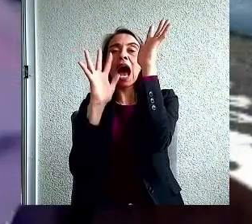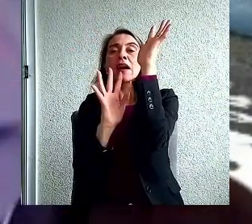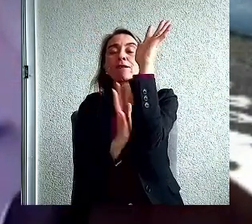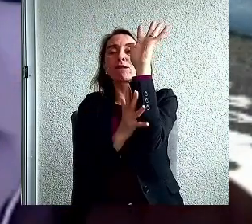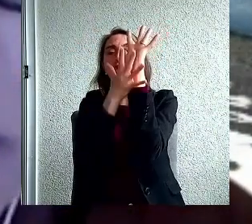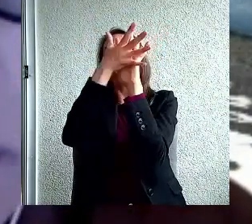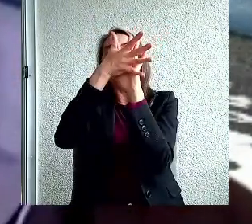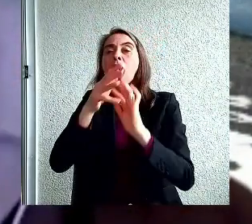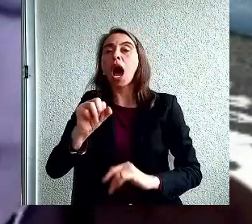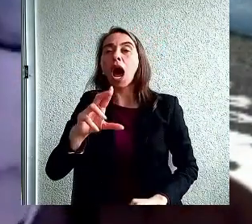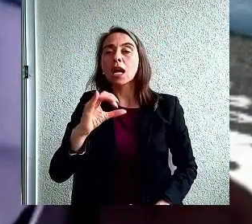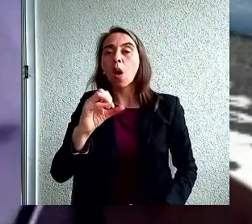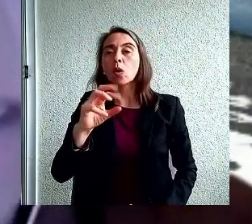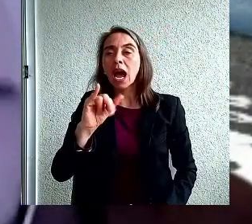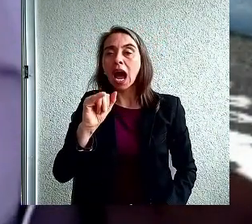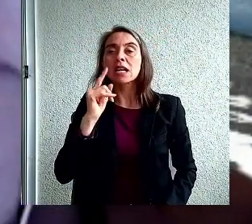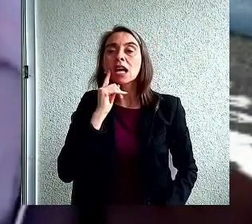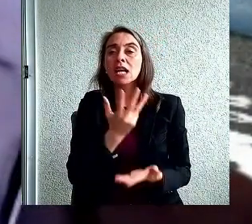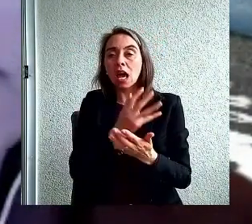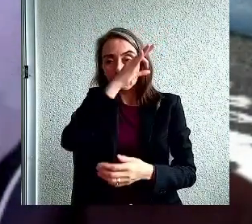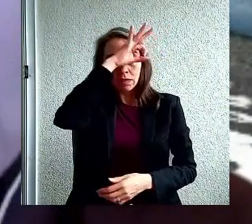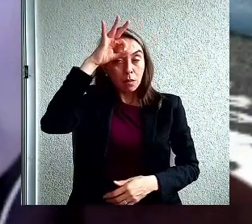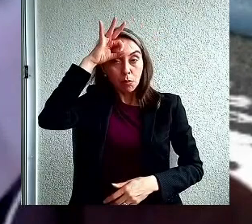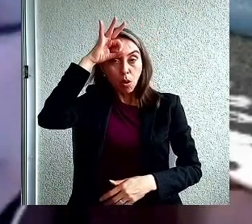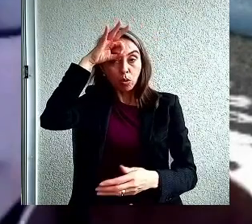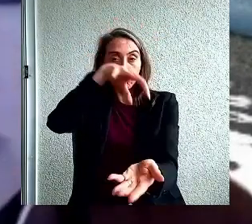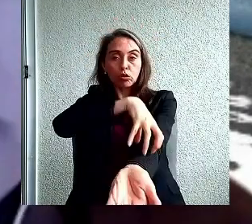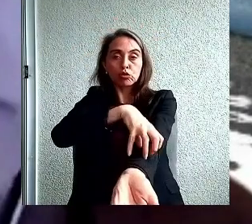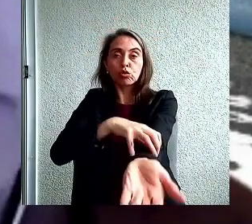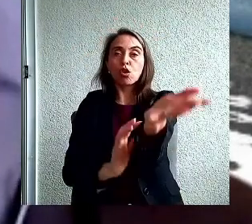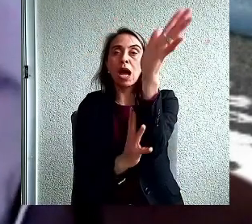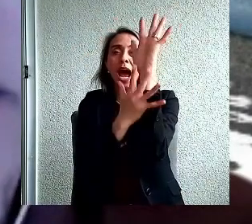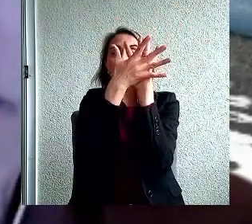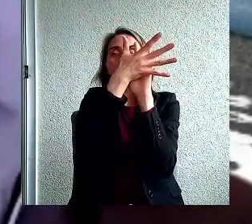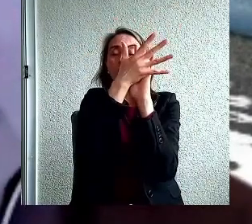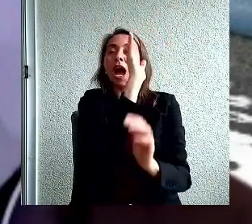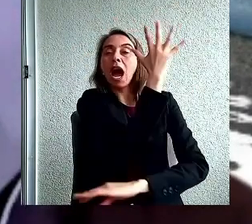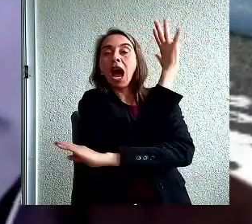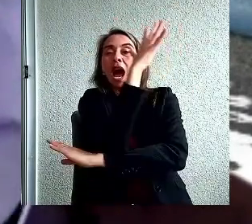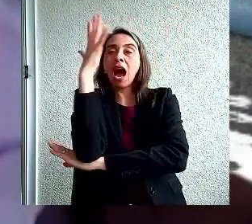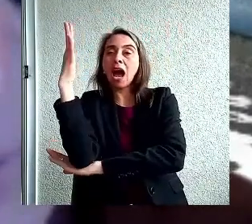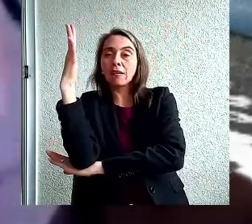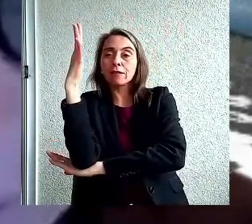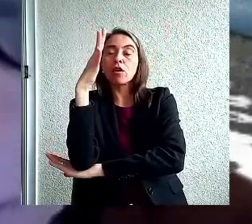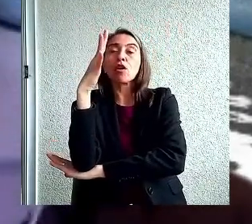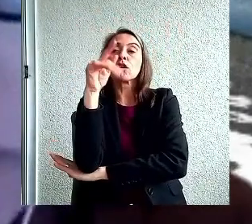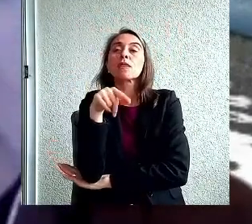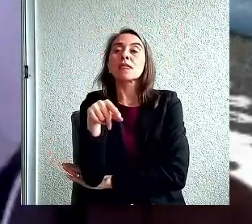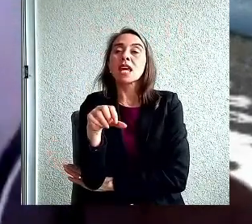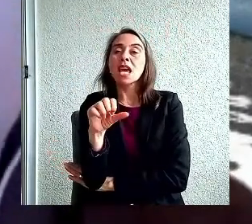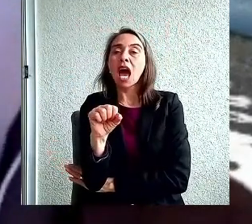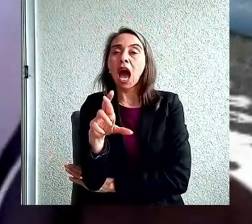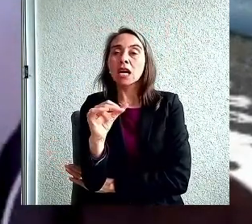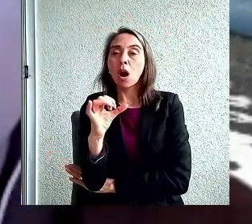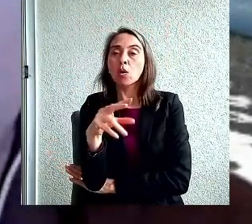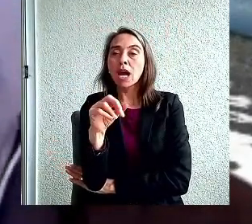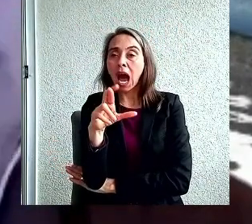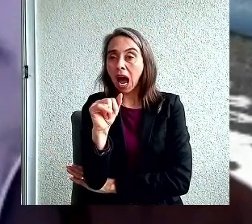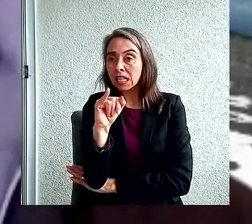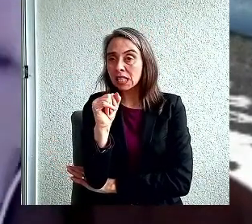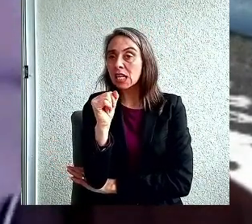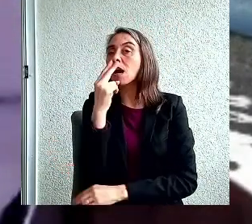distribución de la Araucaria se está observando que producto de esta disminución de las precipitaciones, que las montañas